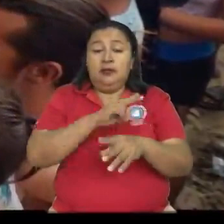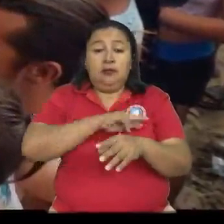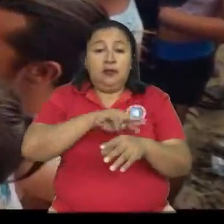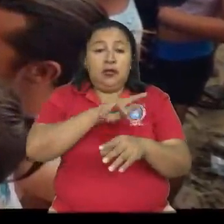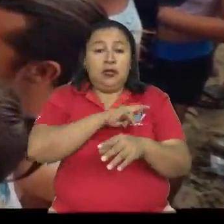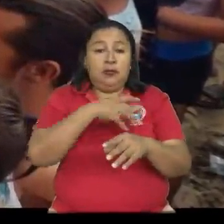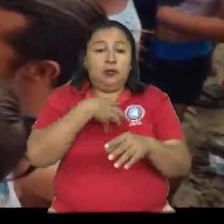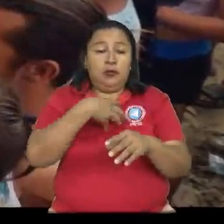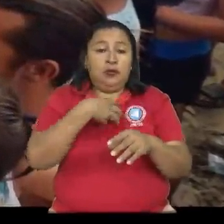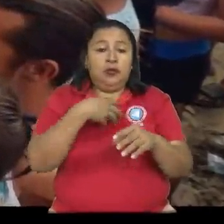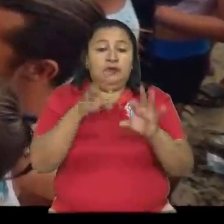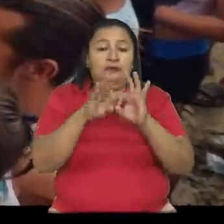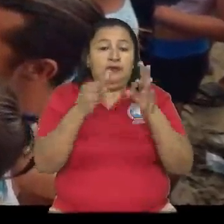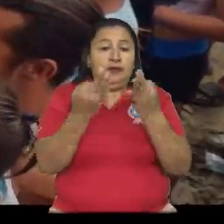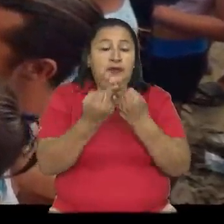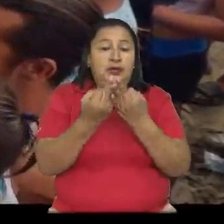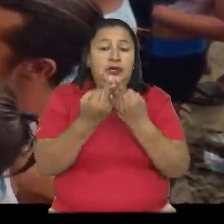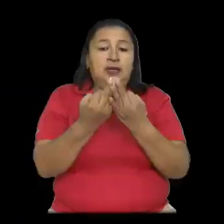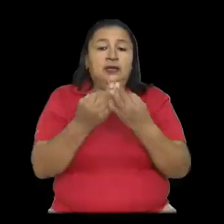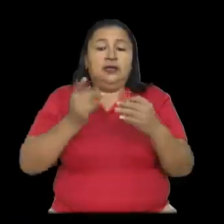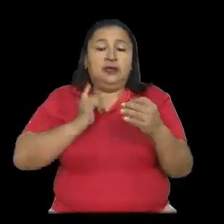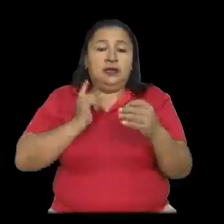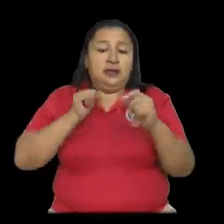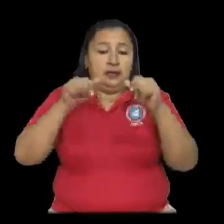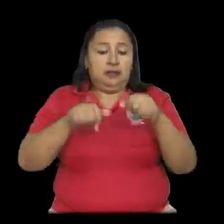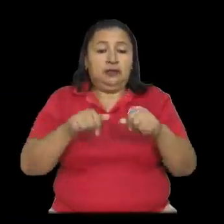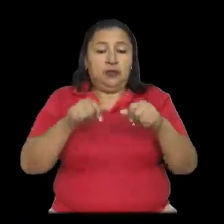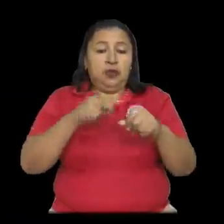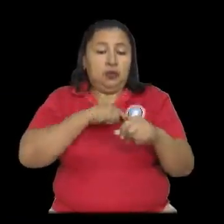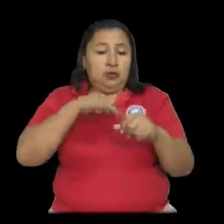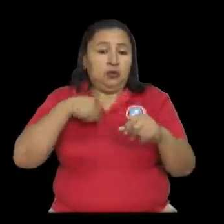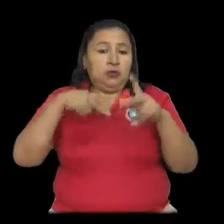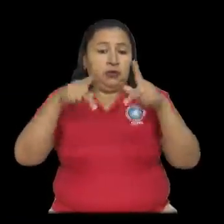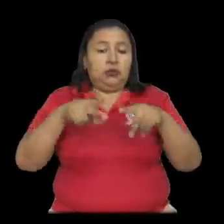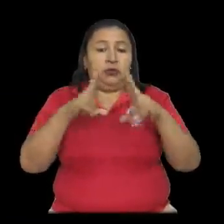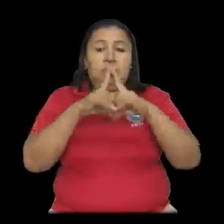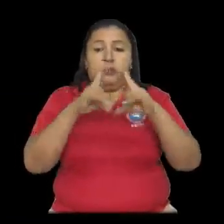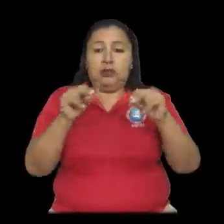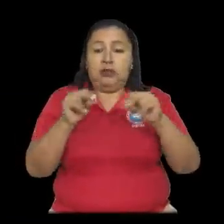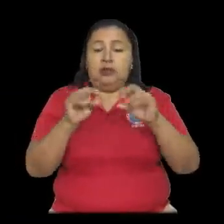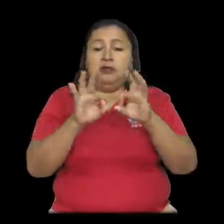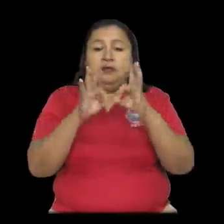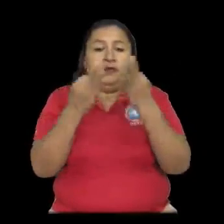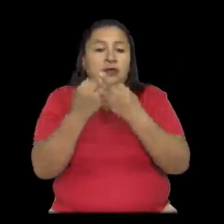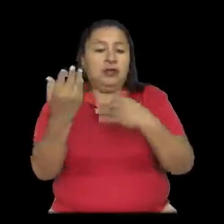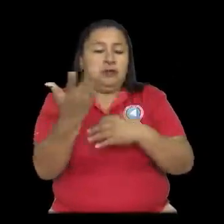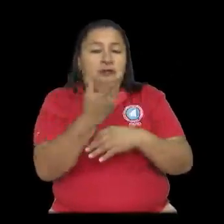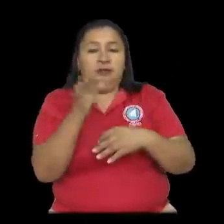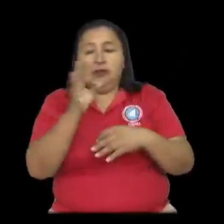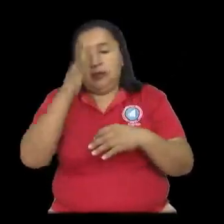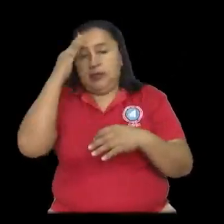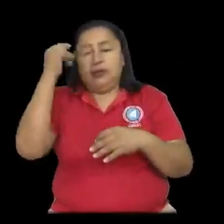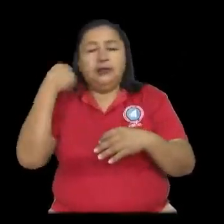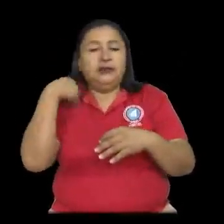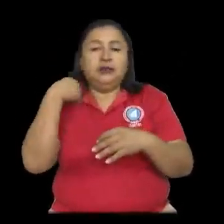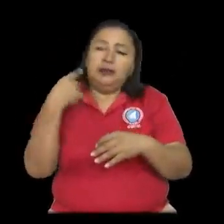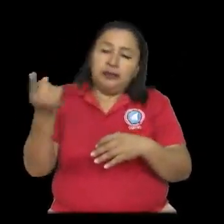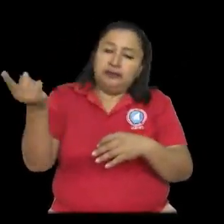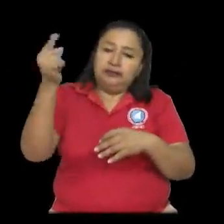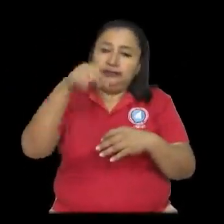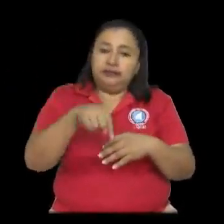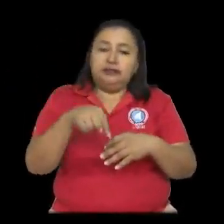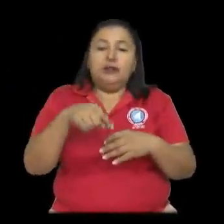valores, esos valores de familia, claro, que tiene nuestra población, los nicaragüenses en general, que siempre regresan